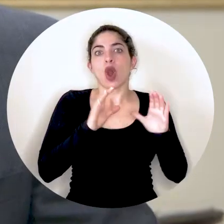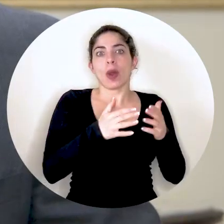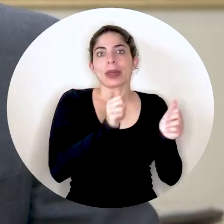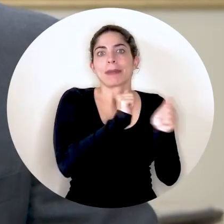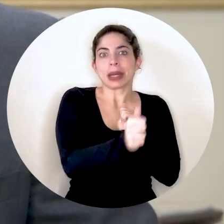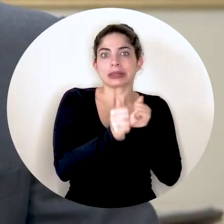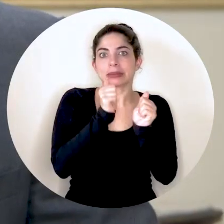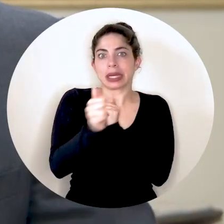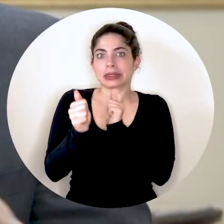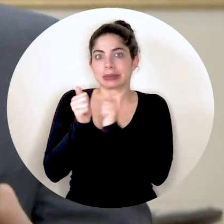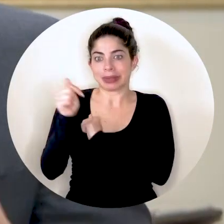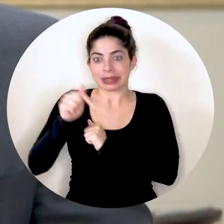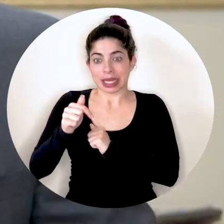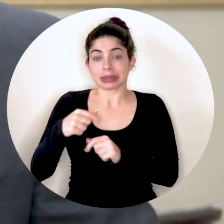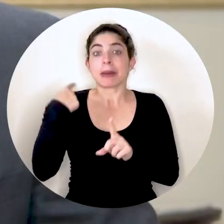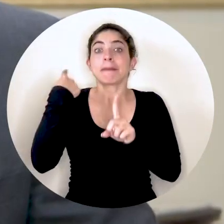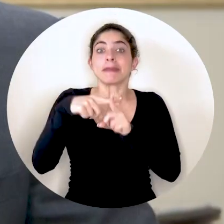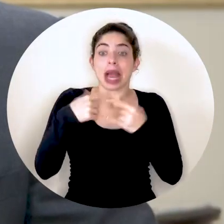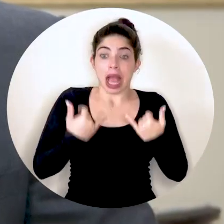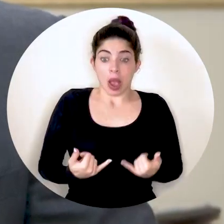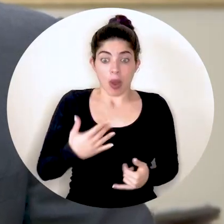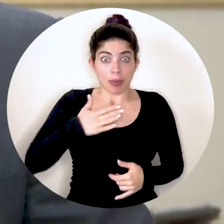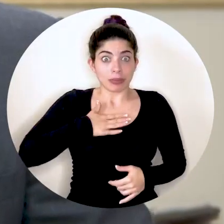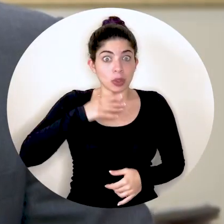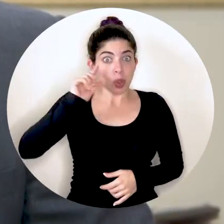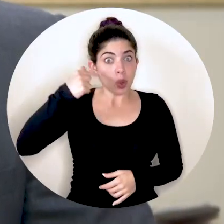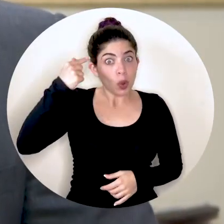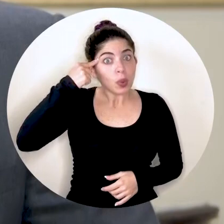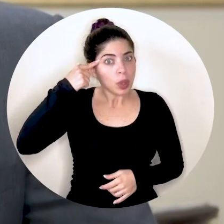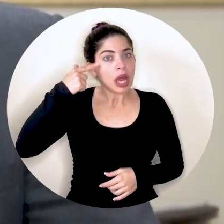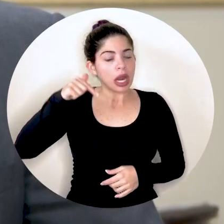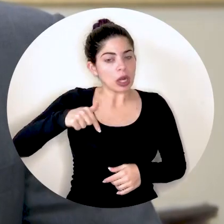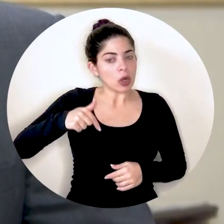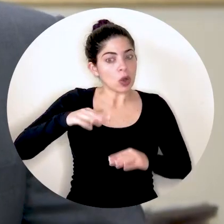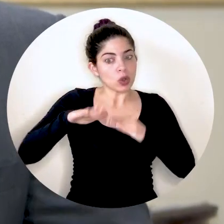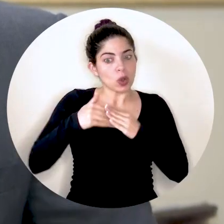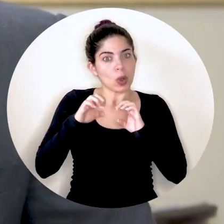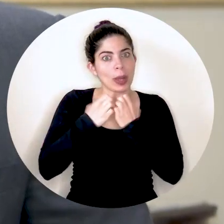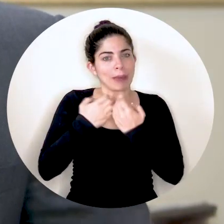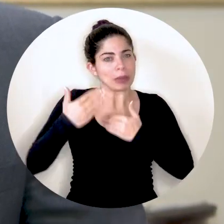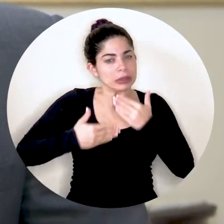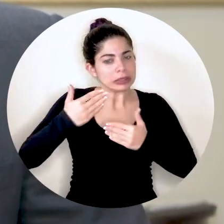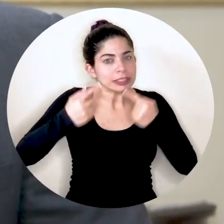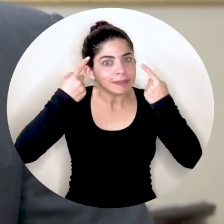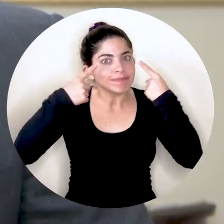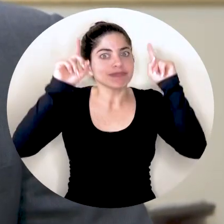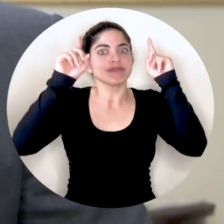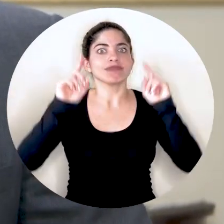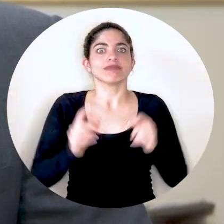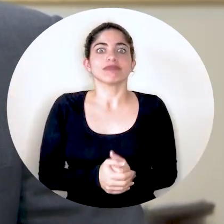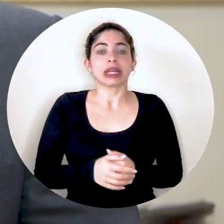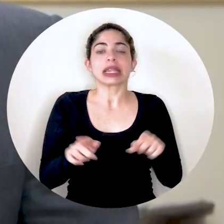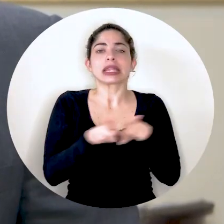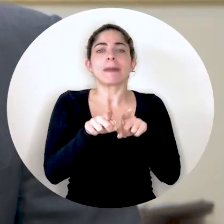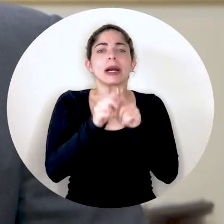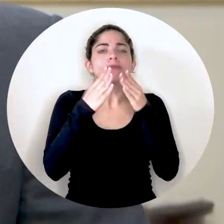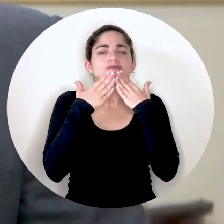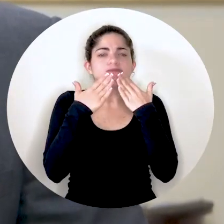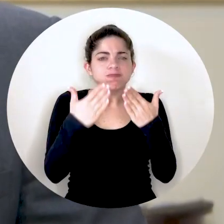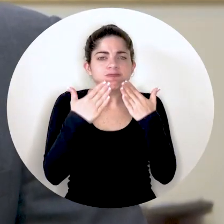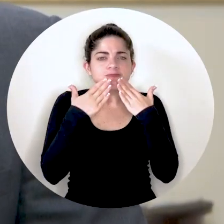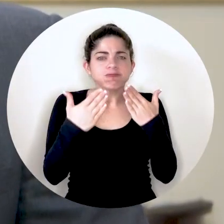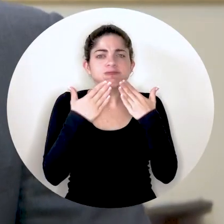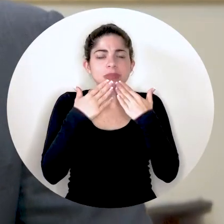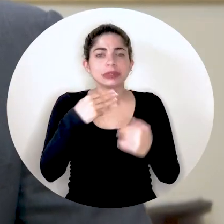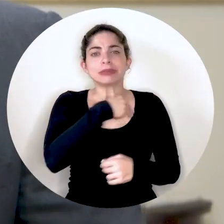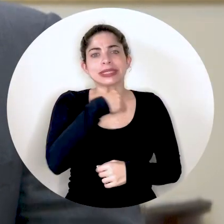primeros comités, y a todo el equipo de mi administración que llevó esto a buen puerto. Quiero en particular